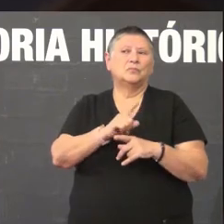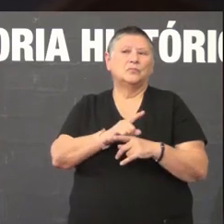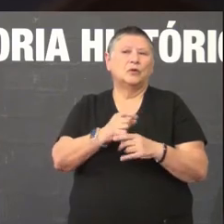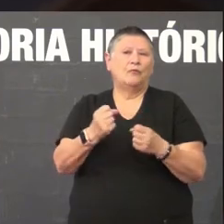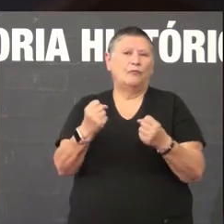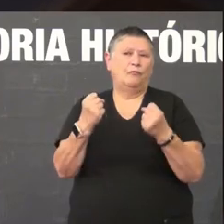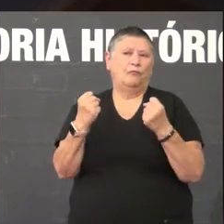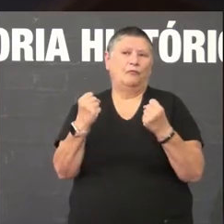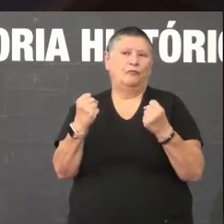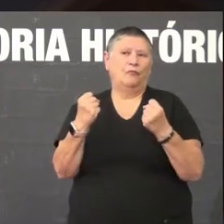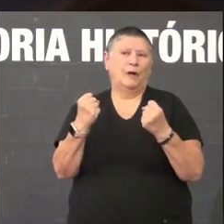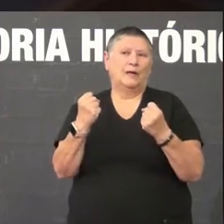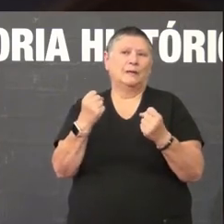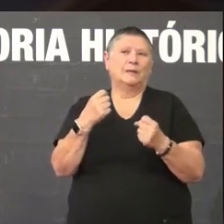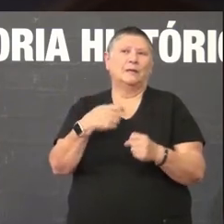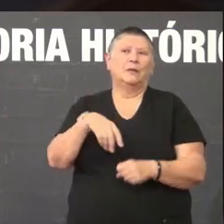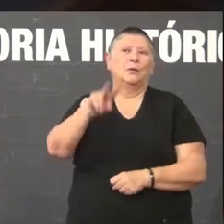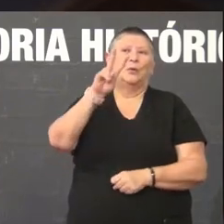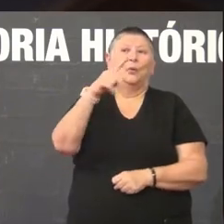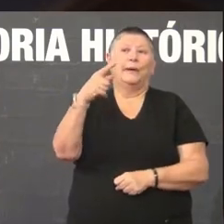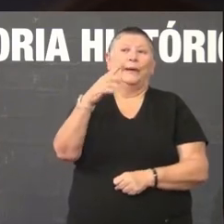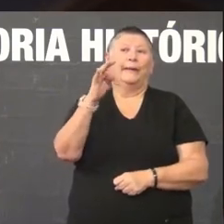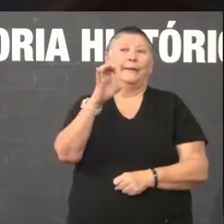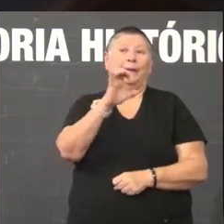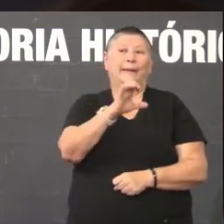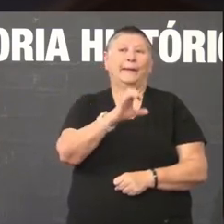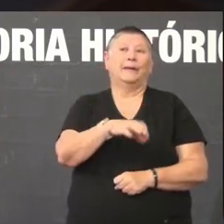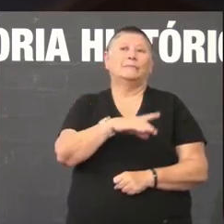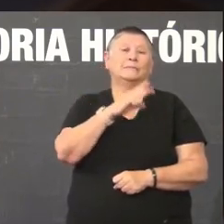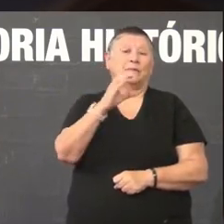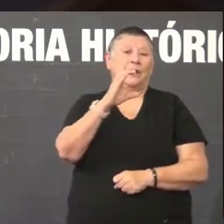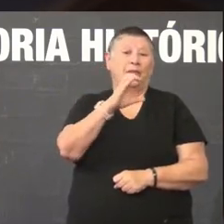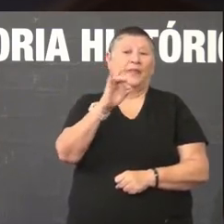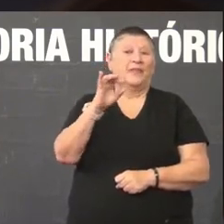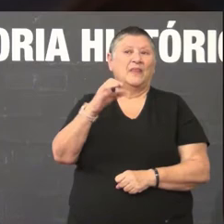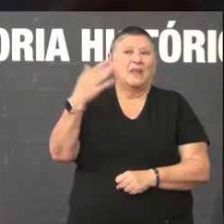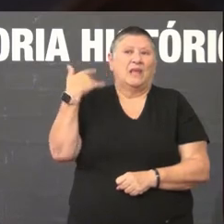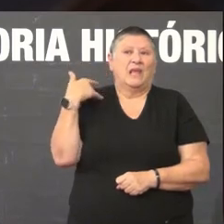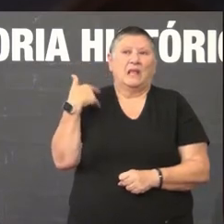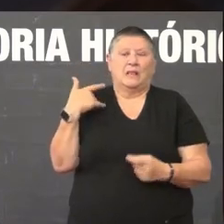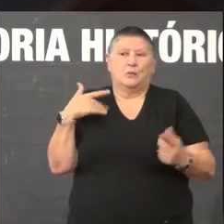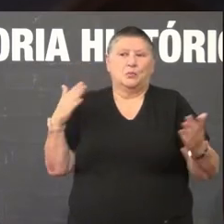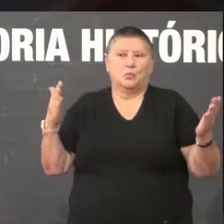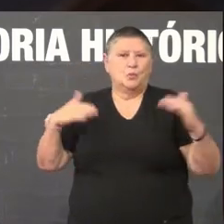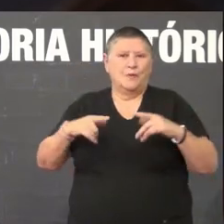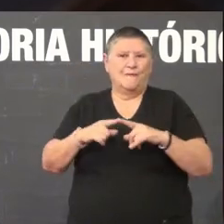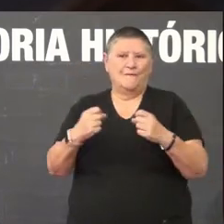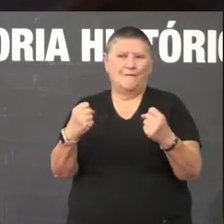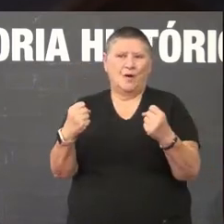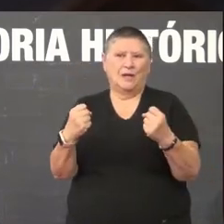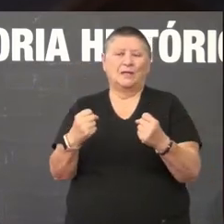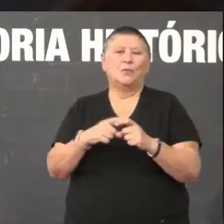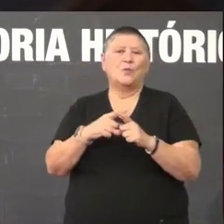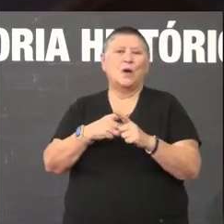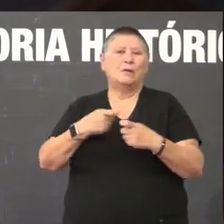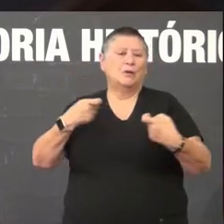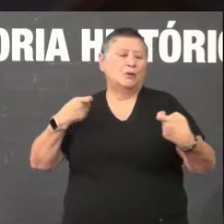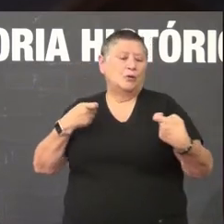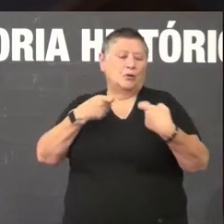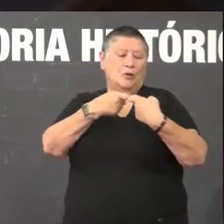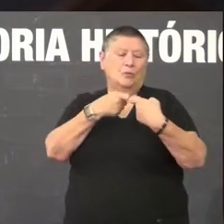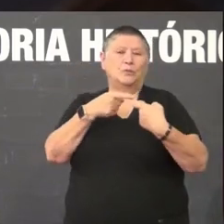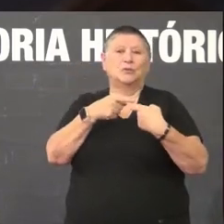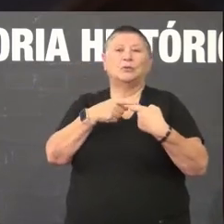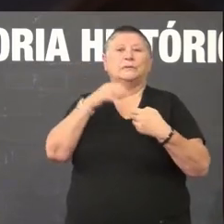fortes como a UGT e a CNT. Esos prácticamente non existen. A oposición está vertebrada ao redor